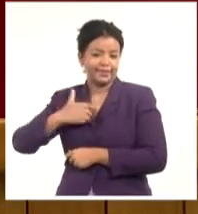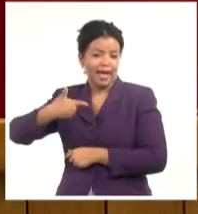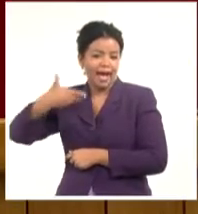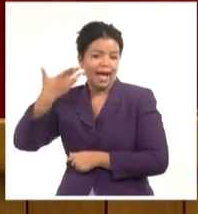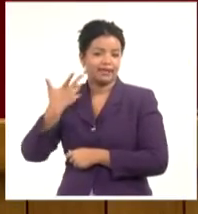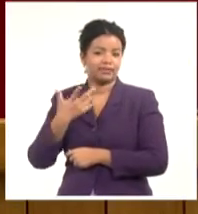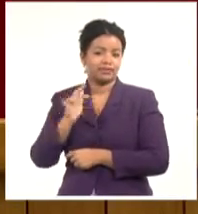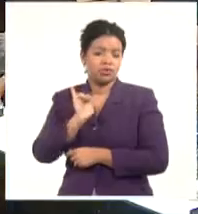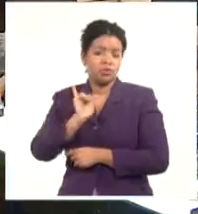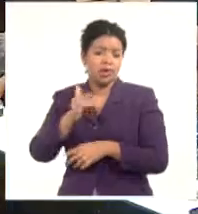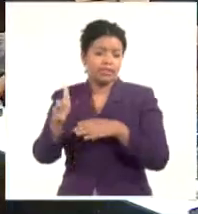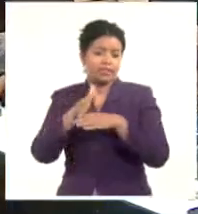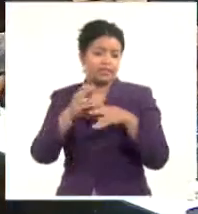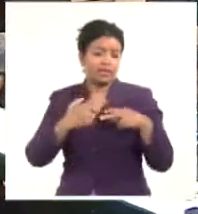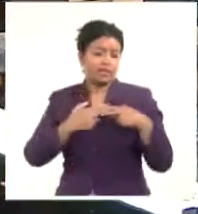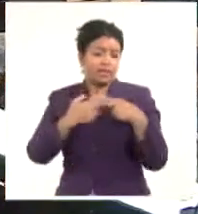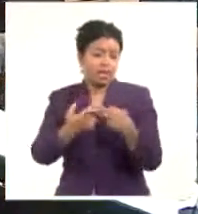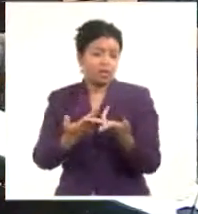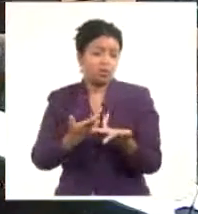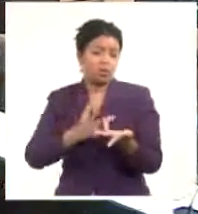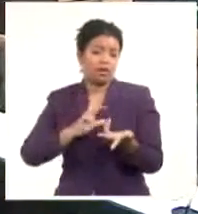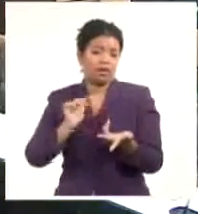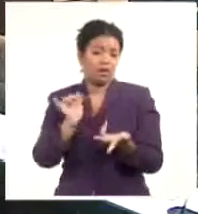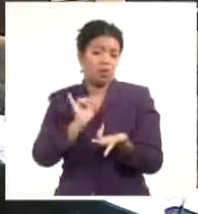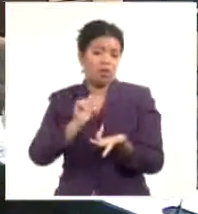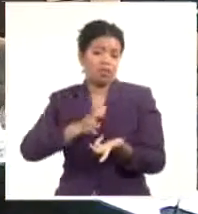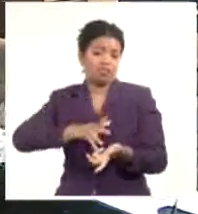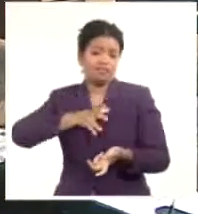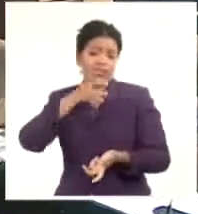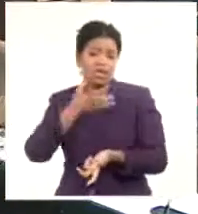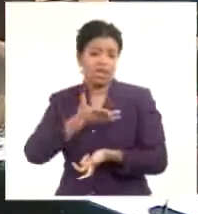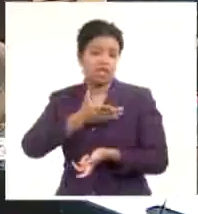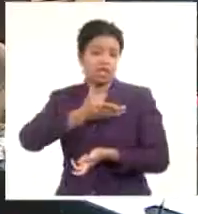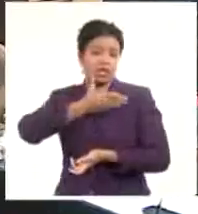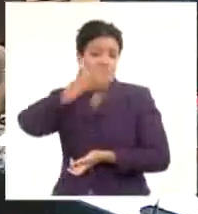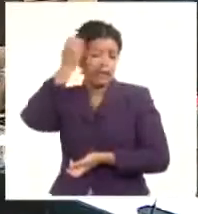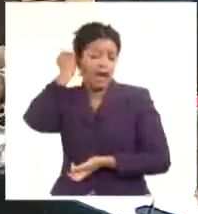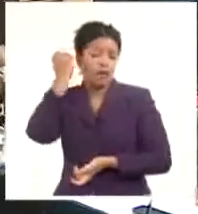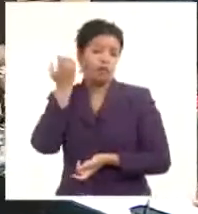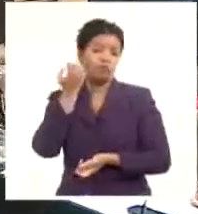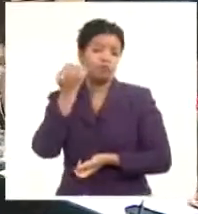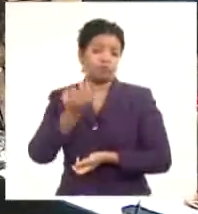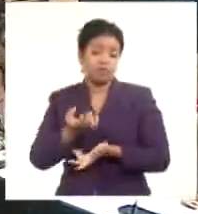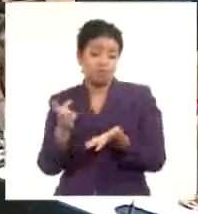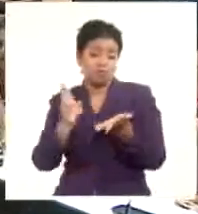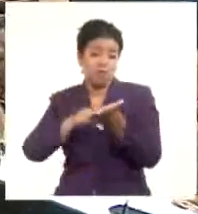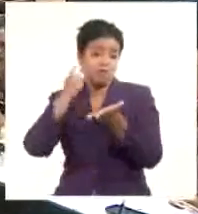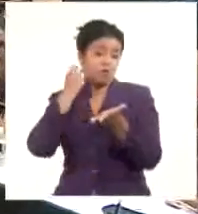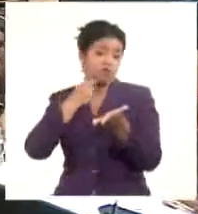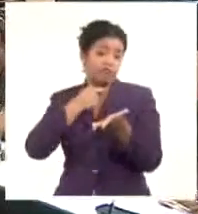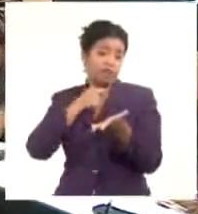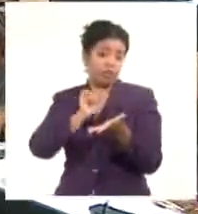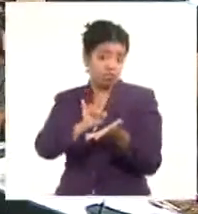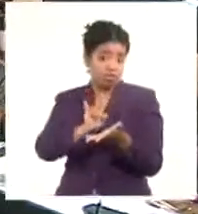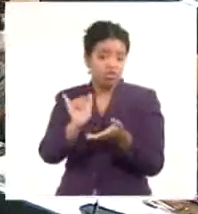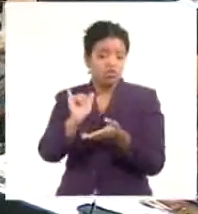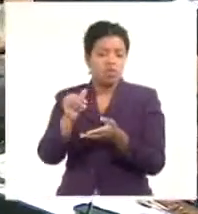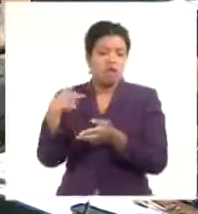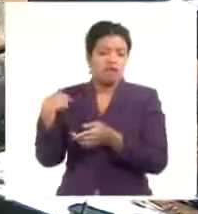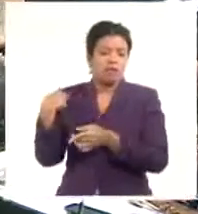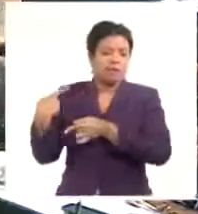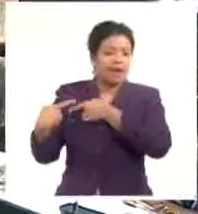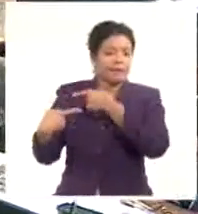de la Torriente, en Fidel, en Raúl, en José Antonio y en las sucesivas generaciones de estudiantes